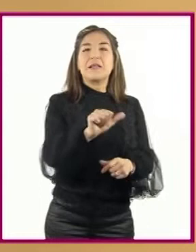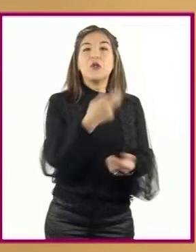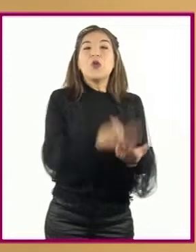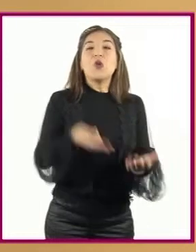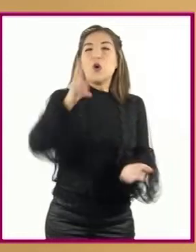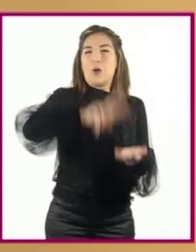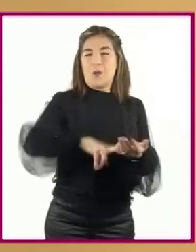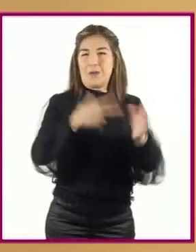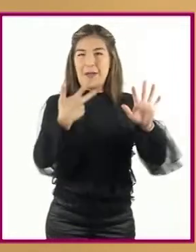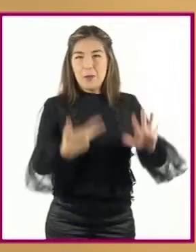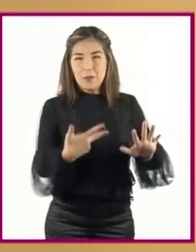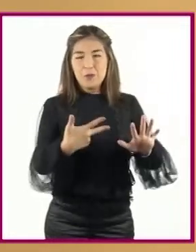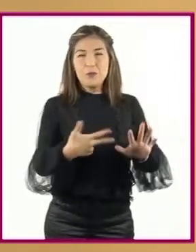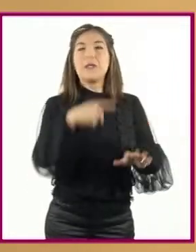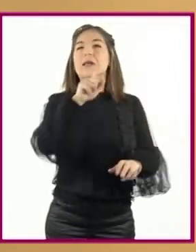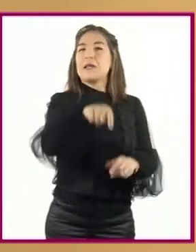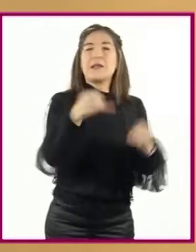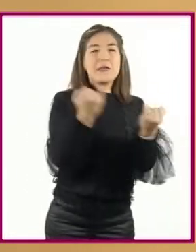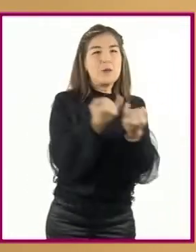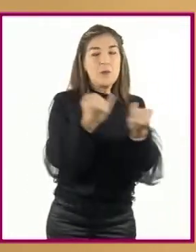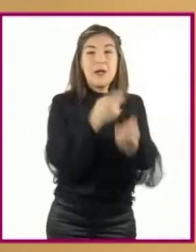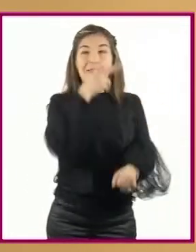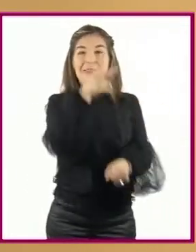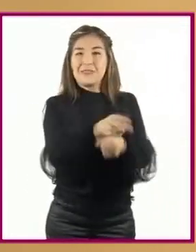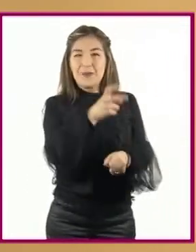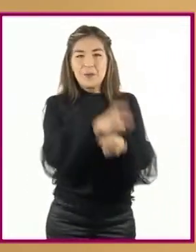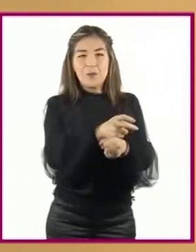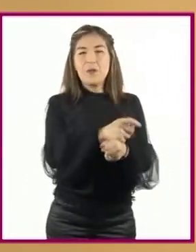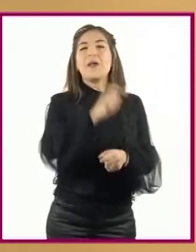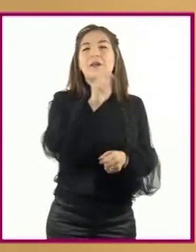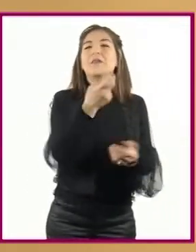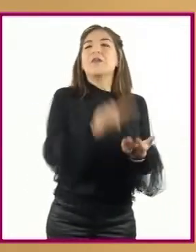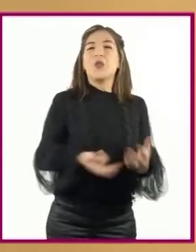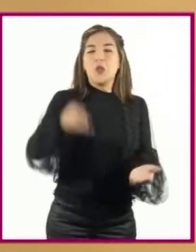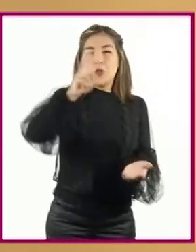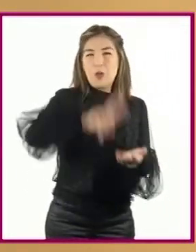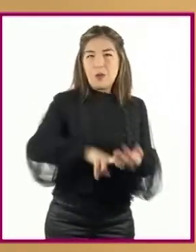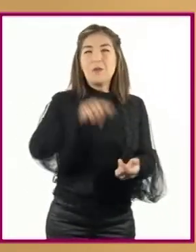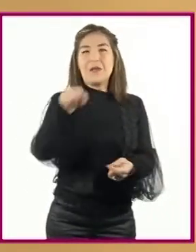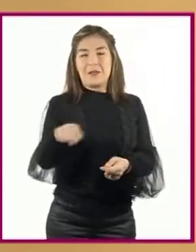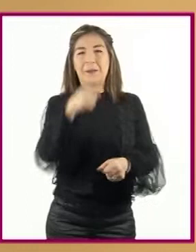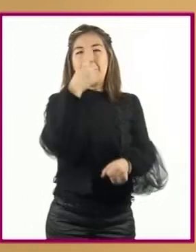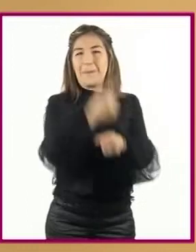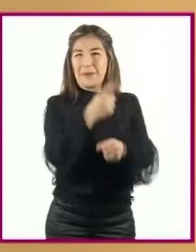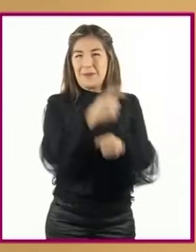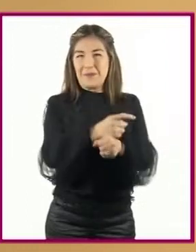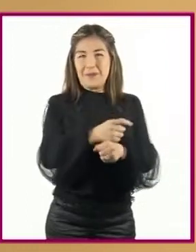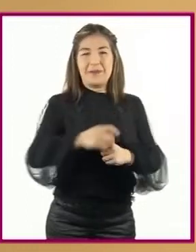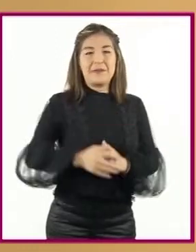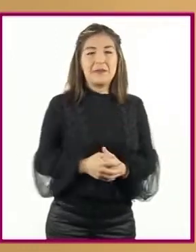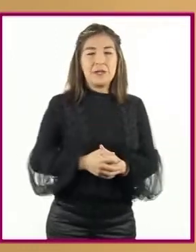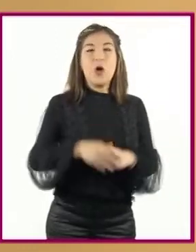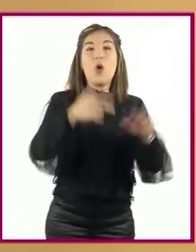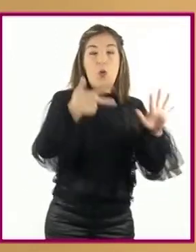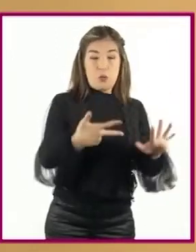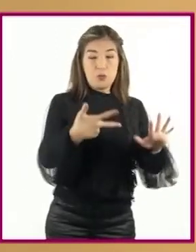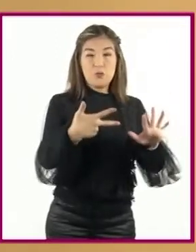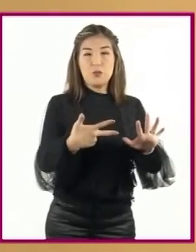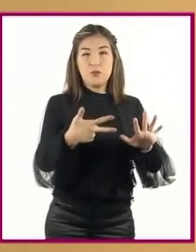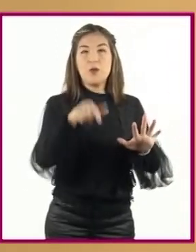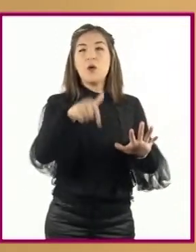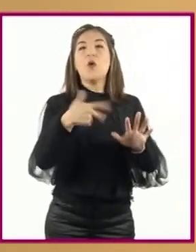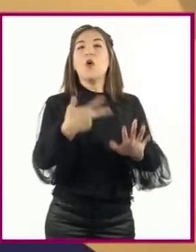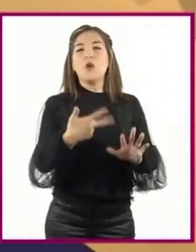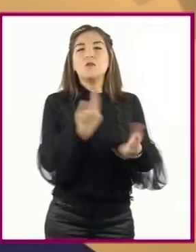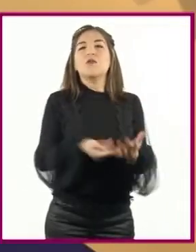8, así como el divisor de la segunda división es el doble del divisor de la primera división. 8 es el doble